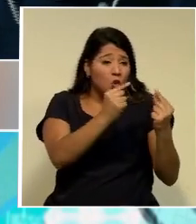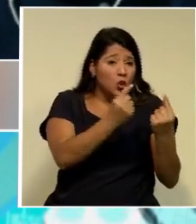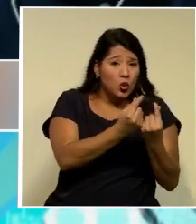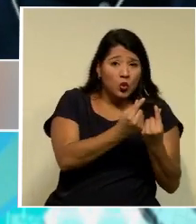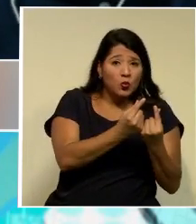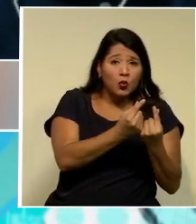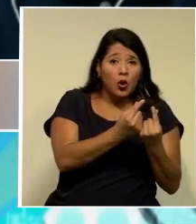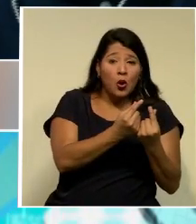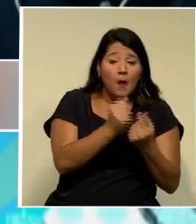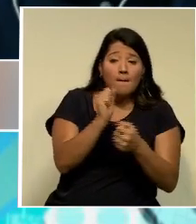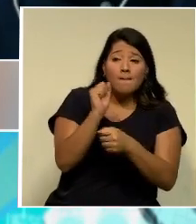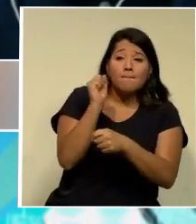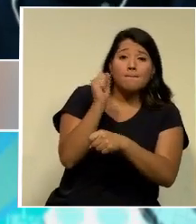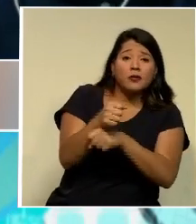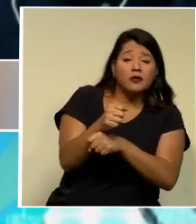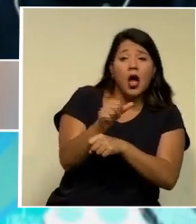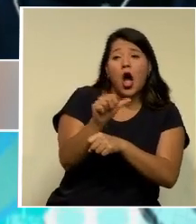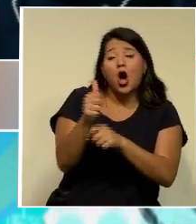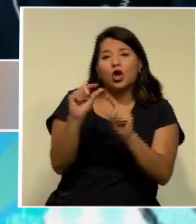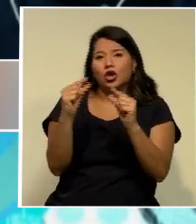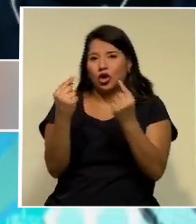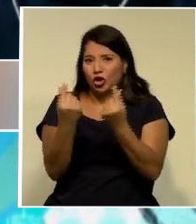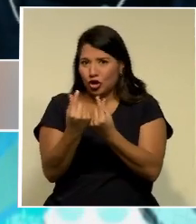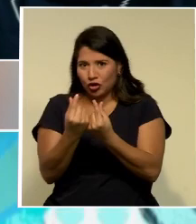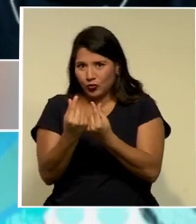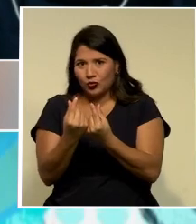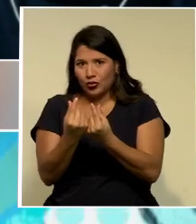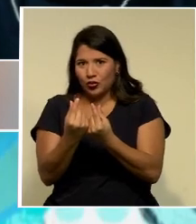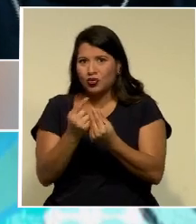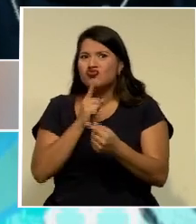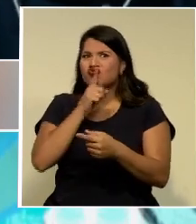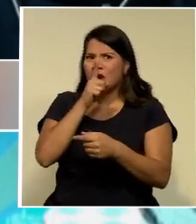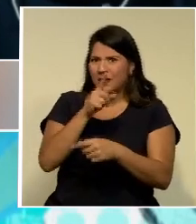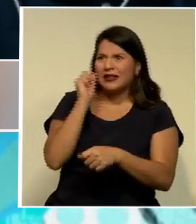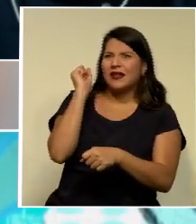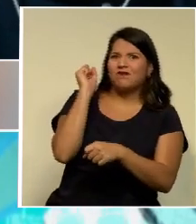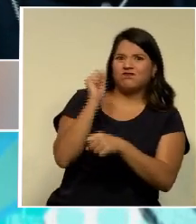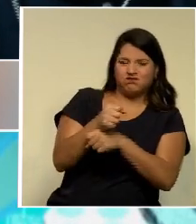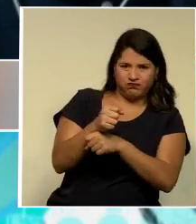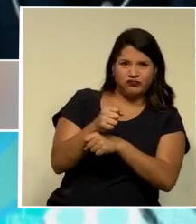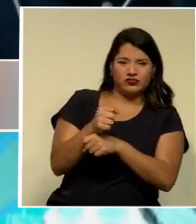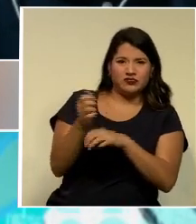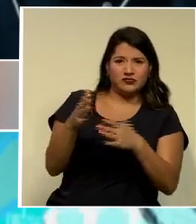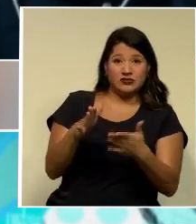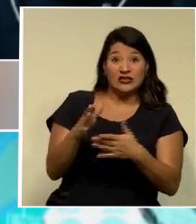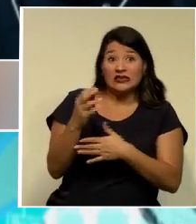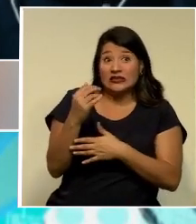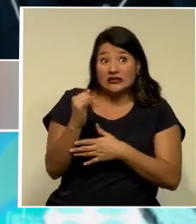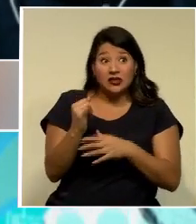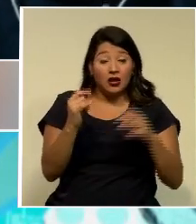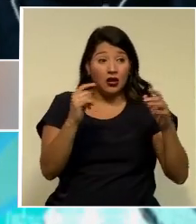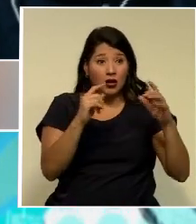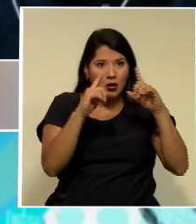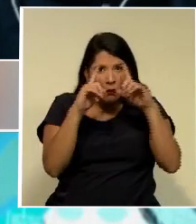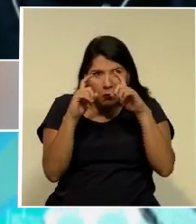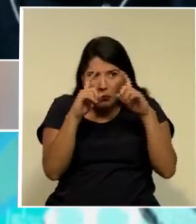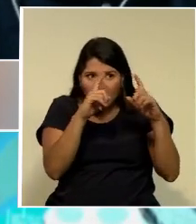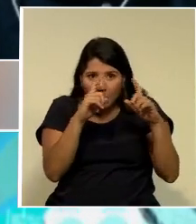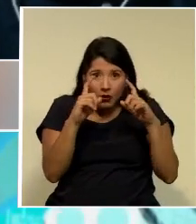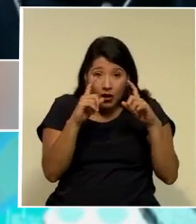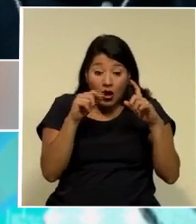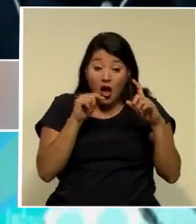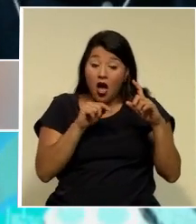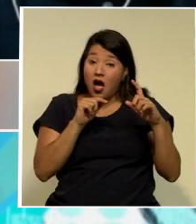lo mata, no hace que lo mata como en las películas, lo mata. Y si hay un fotógrafo en el medio, probablemente no